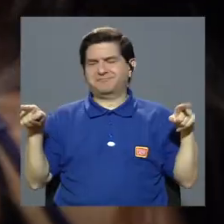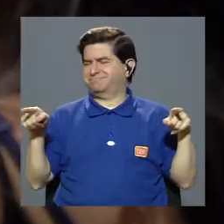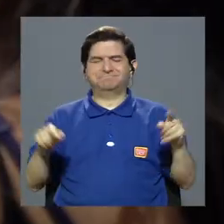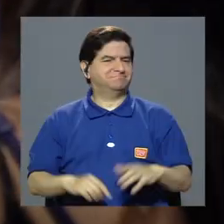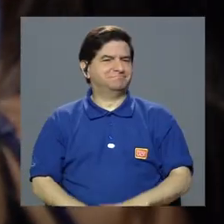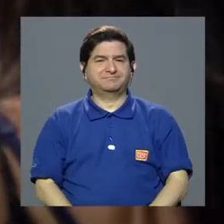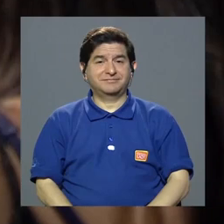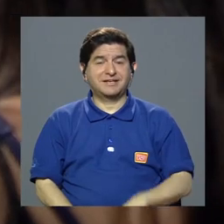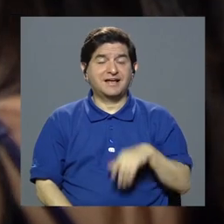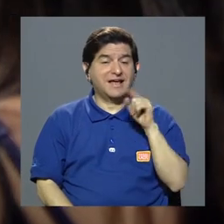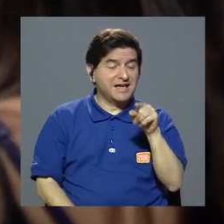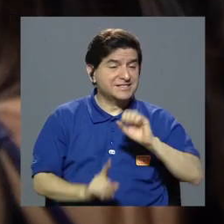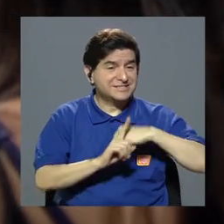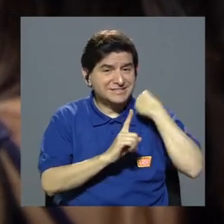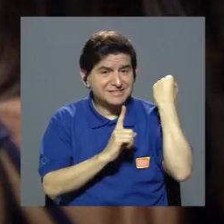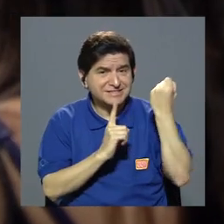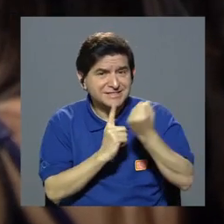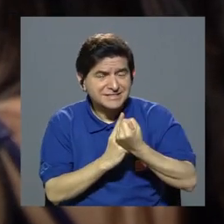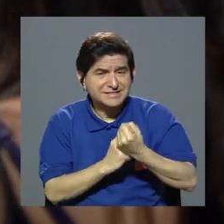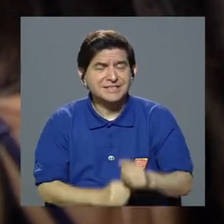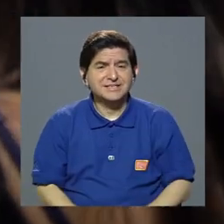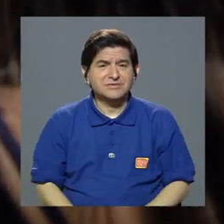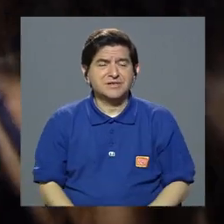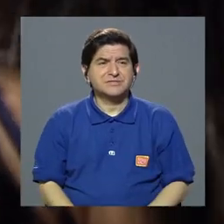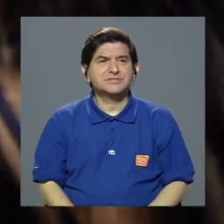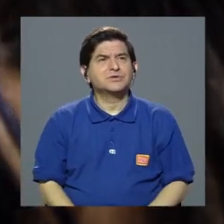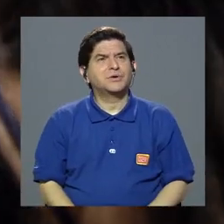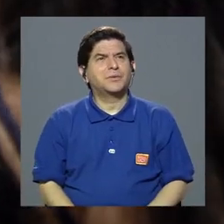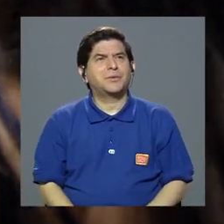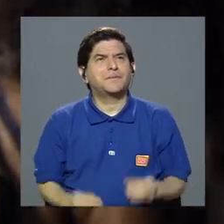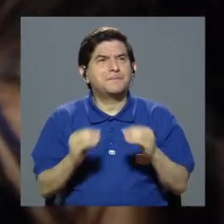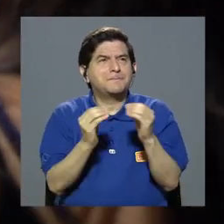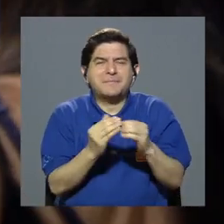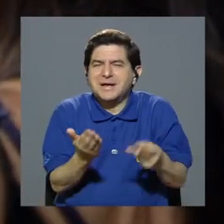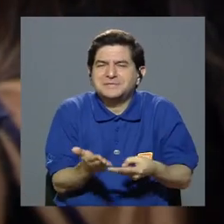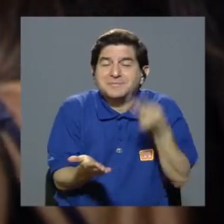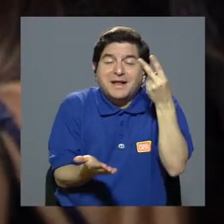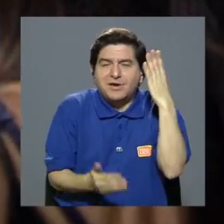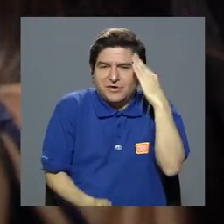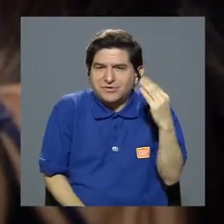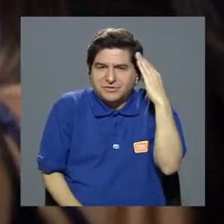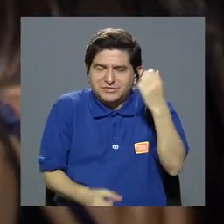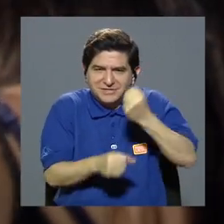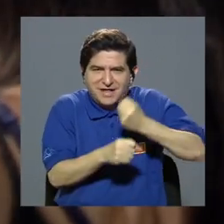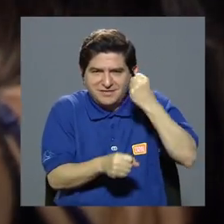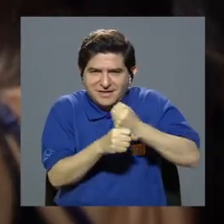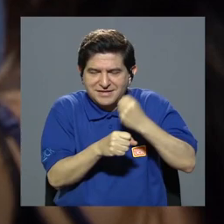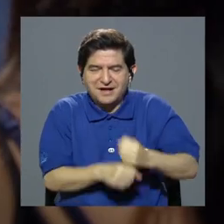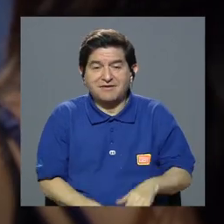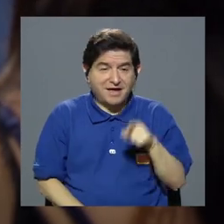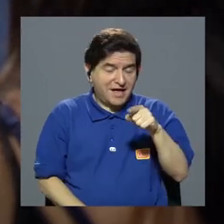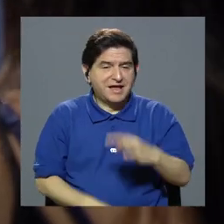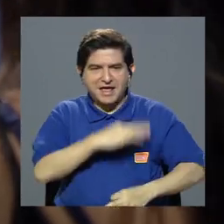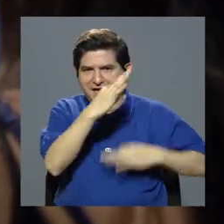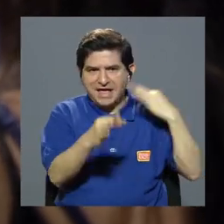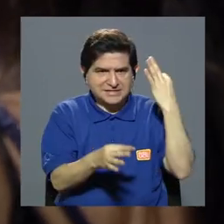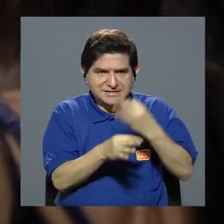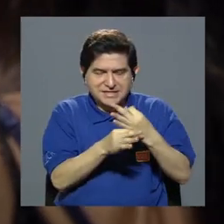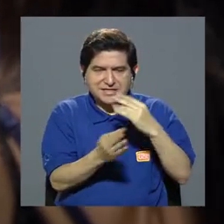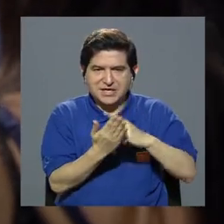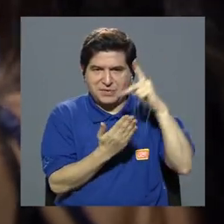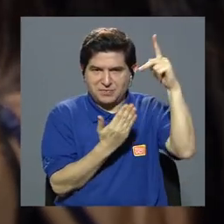creo que lo crítico de esta del exprimer bien lo más rico de la experiencia que hemos tenido a trabajar este género trabajar el